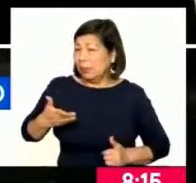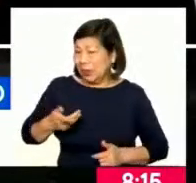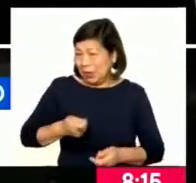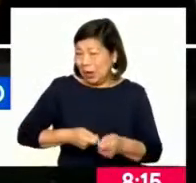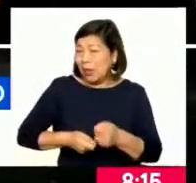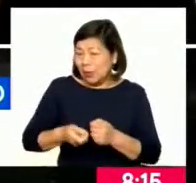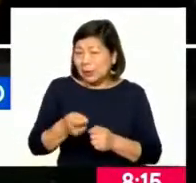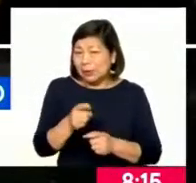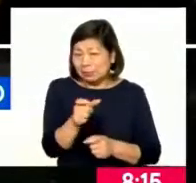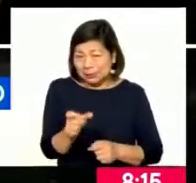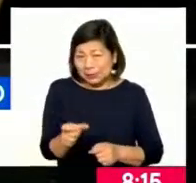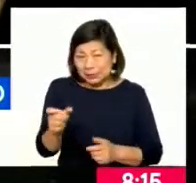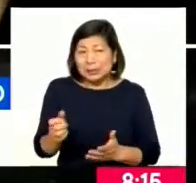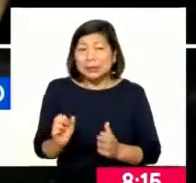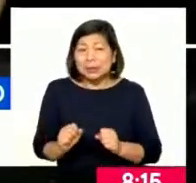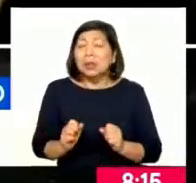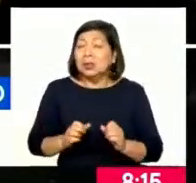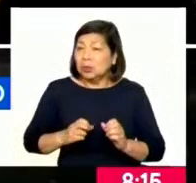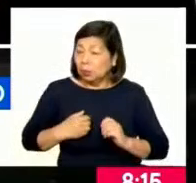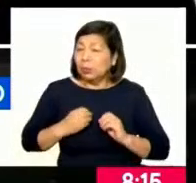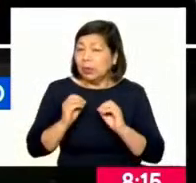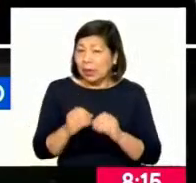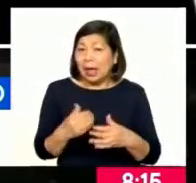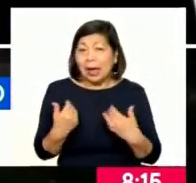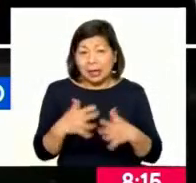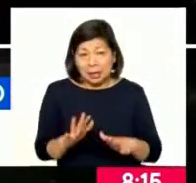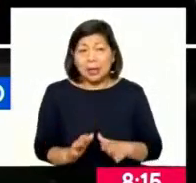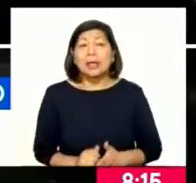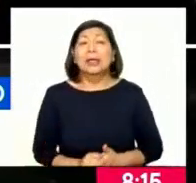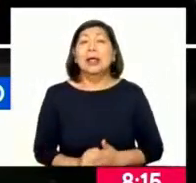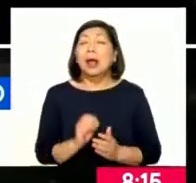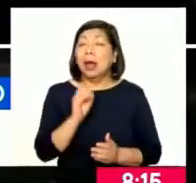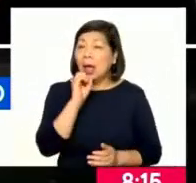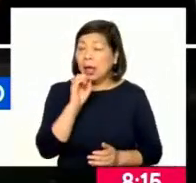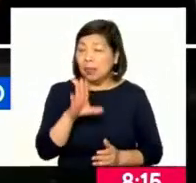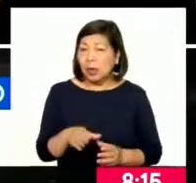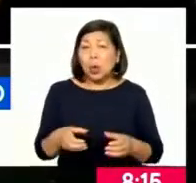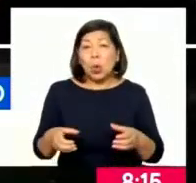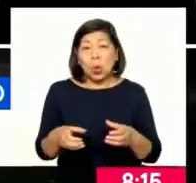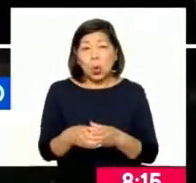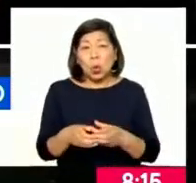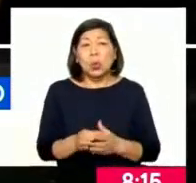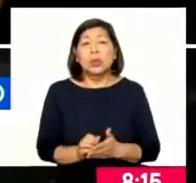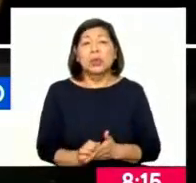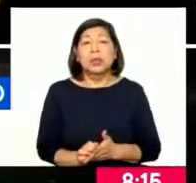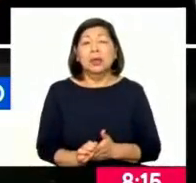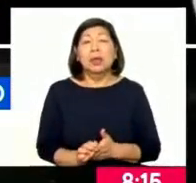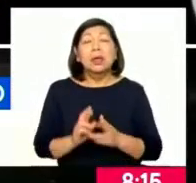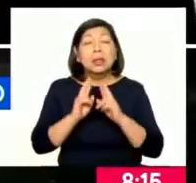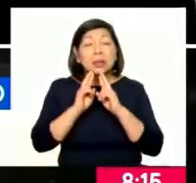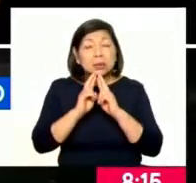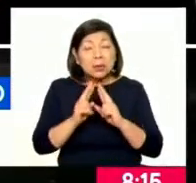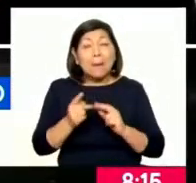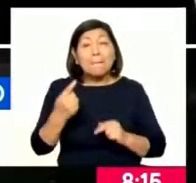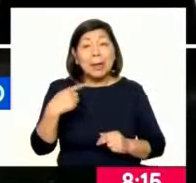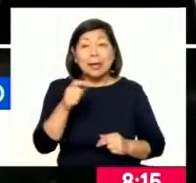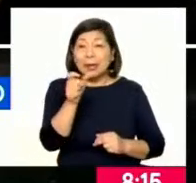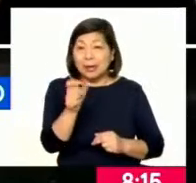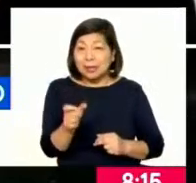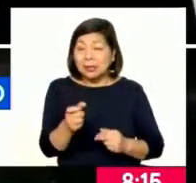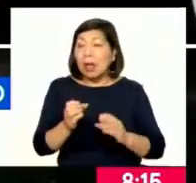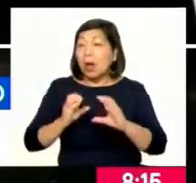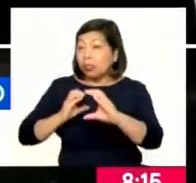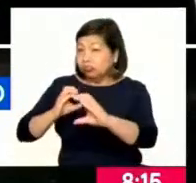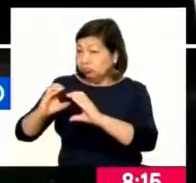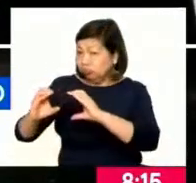Pueblo estamos atentos a que esto se pueda dar. Hemos hecho llegar además un conjunto de recomendaciones para que este